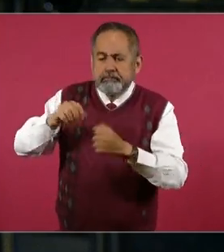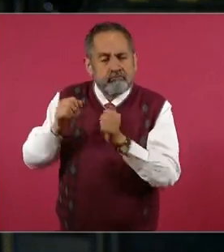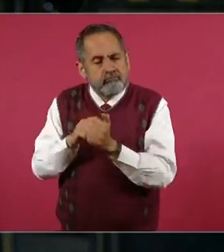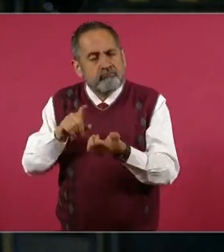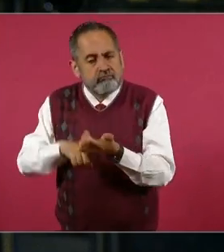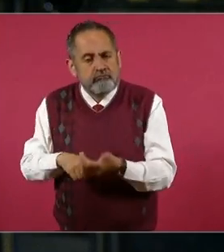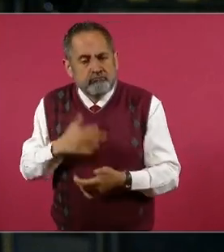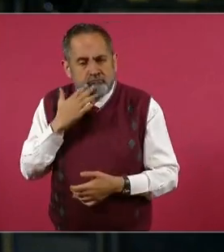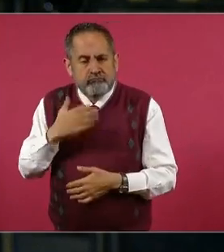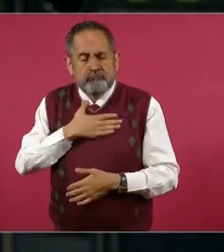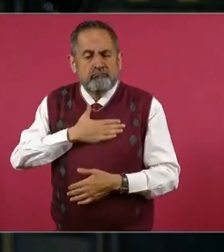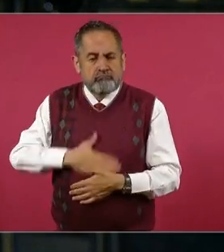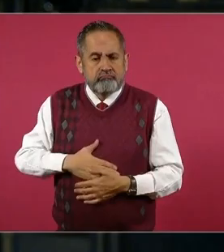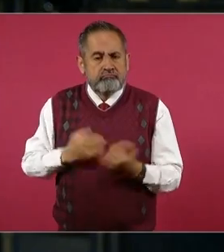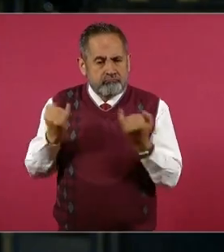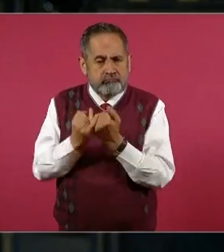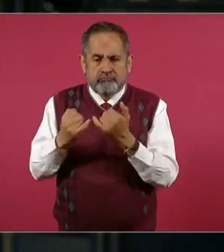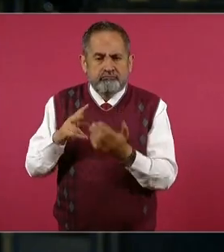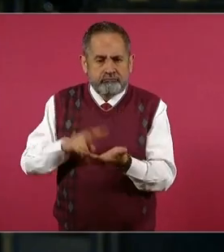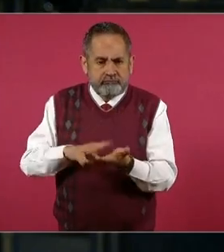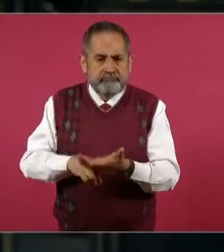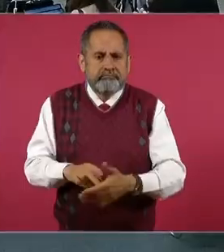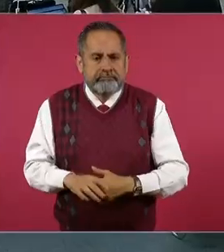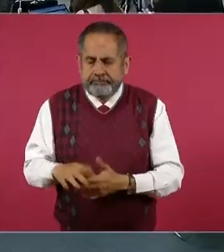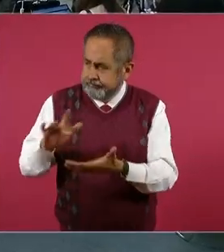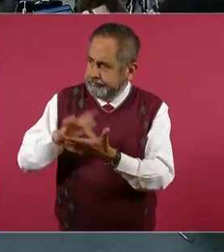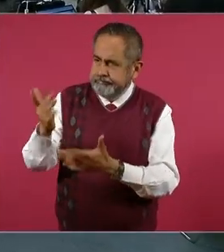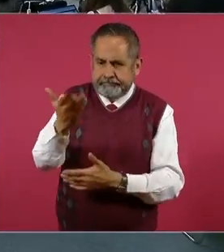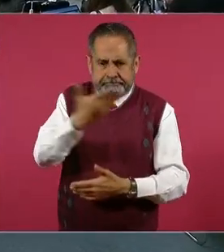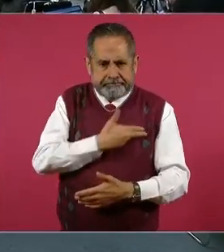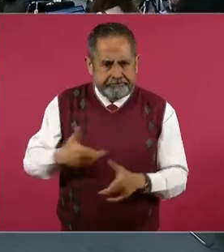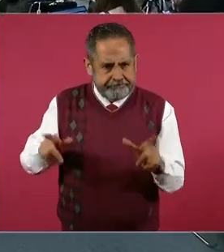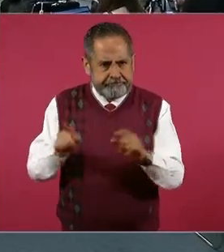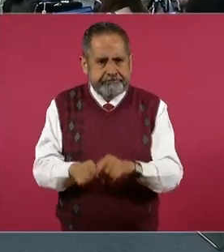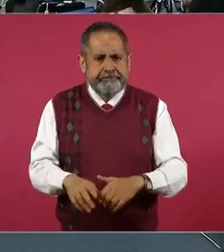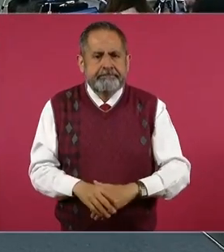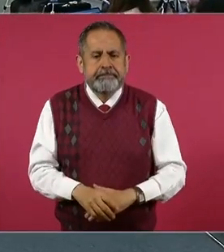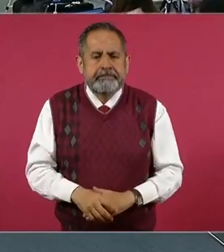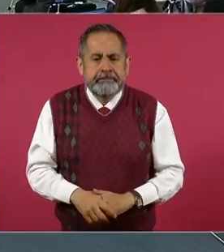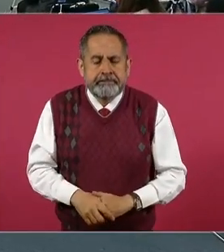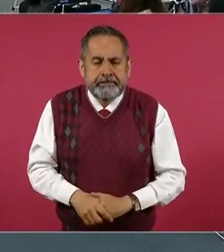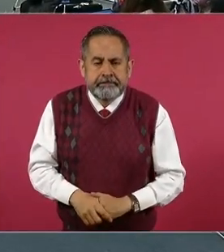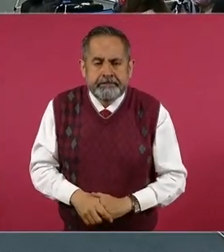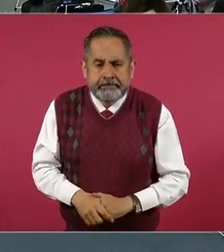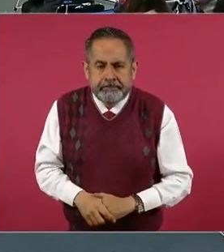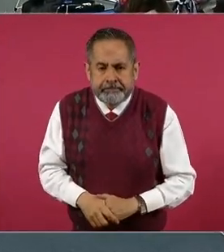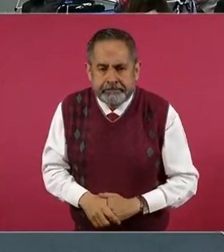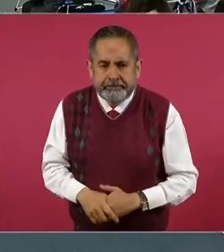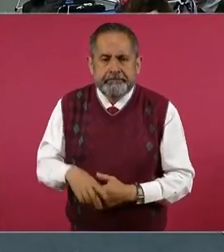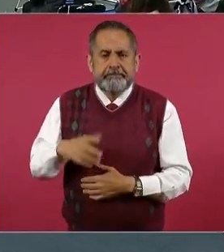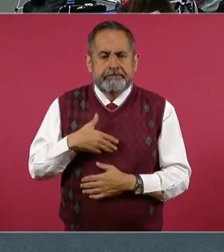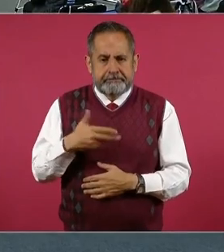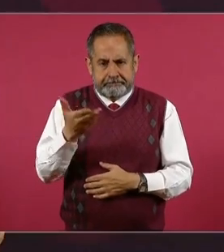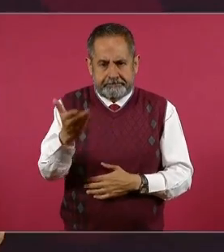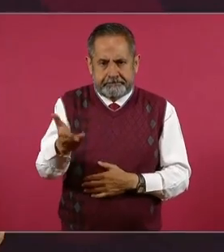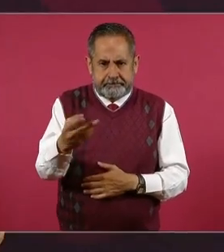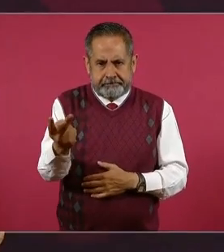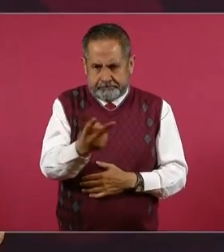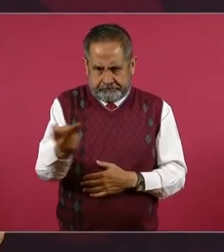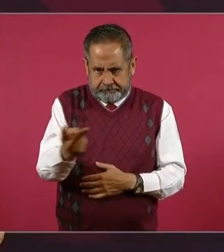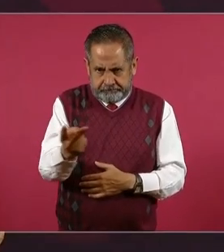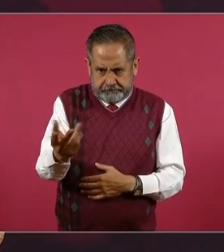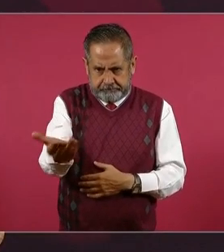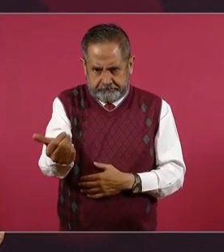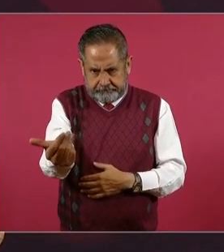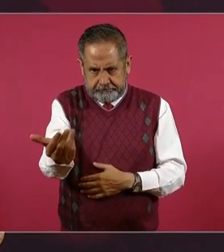finalmente la justicia que tanto merecen. Gracias, señor presidente. Bueno, vamos a pedirle en los dos